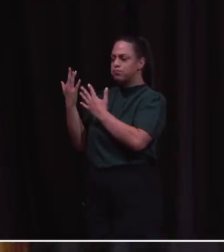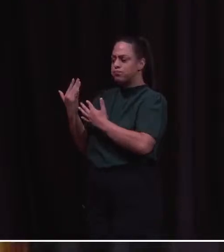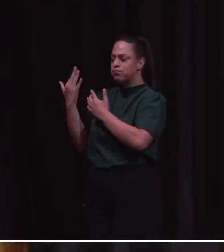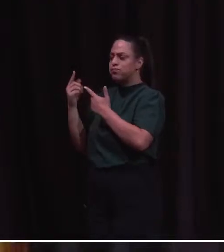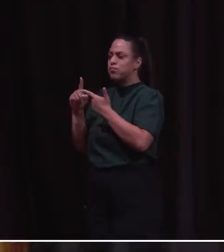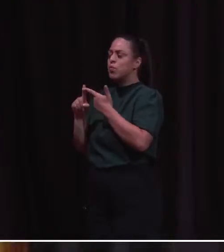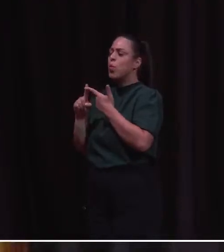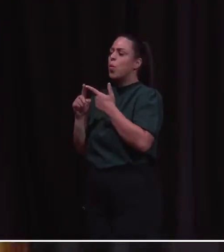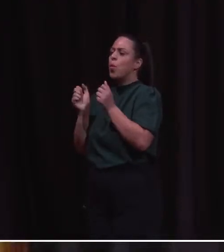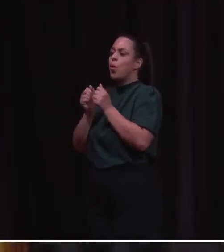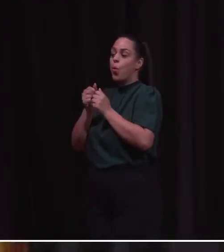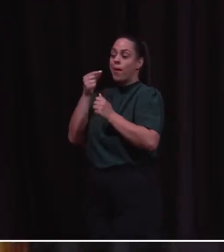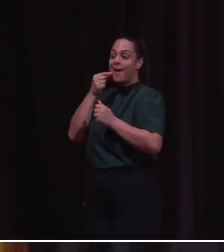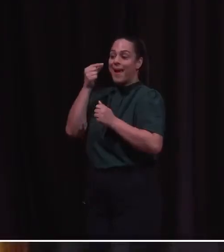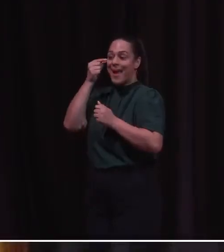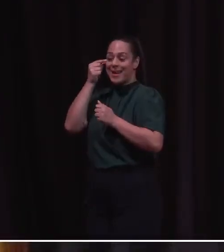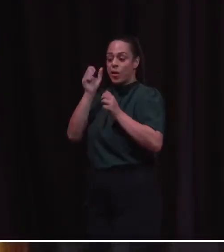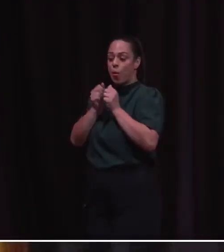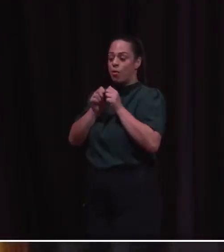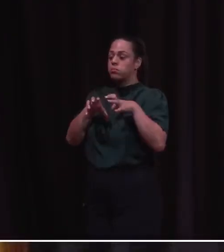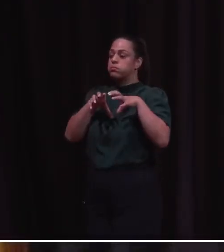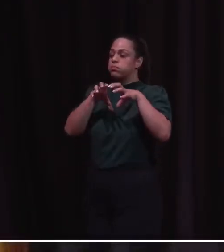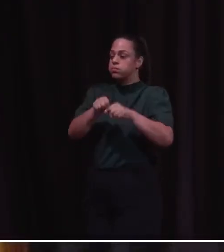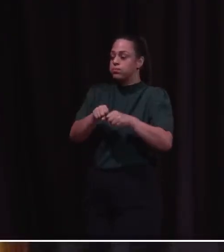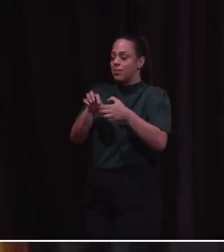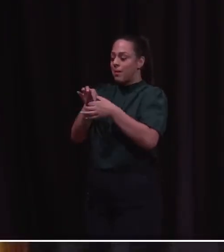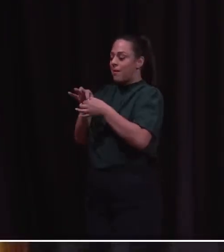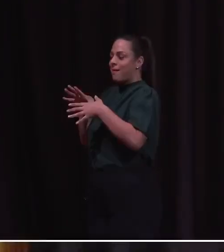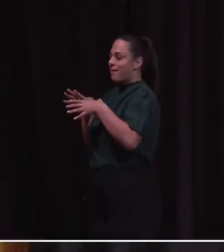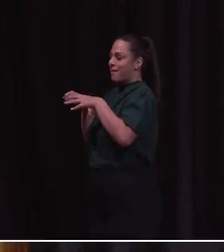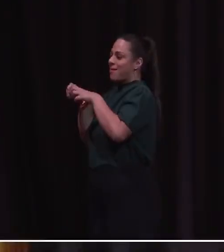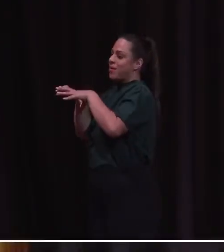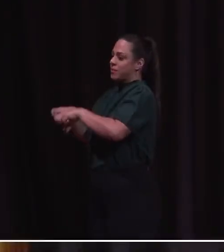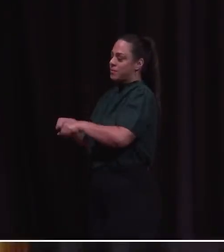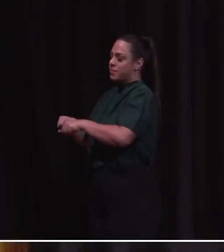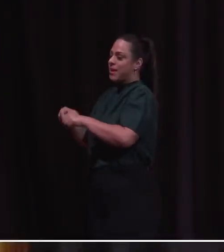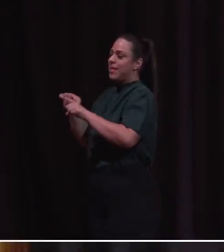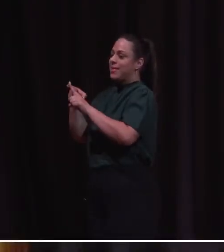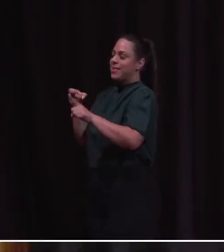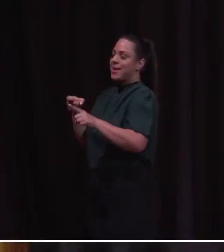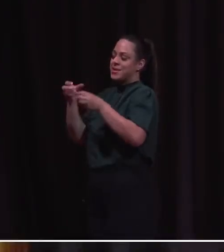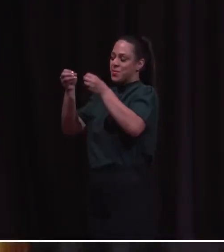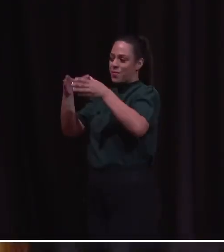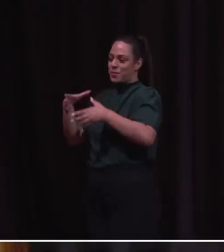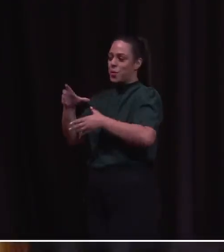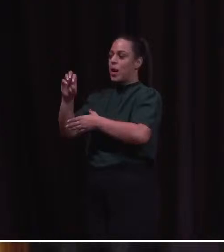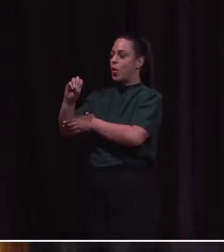y decolonialidad, por la profesora nigeriana Oyèrónkẹ Oyěwùmí, quien en